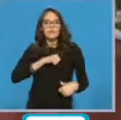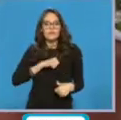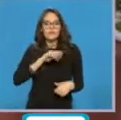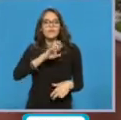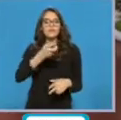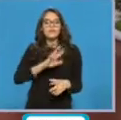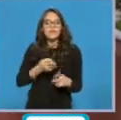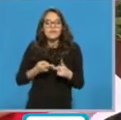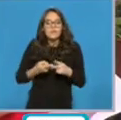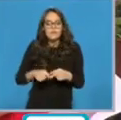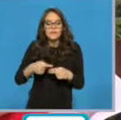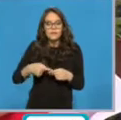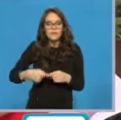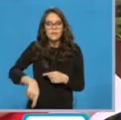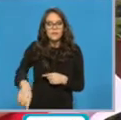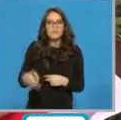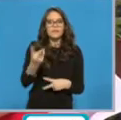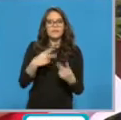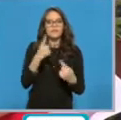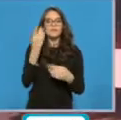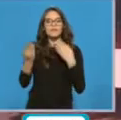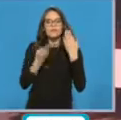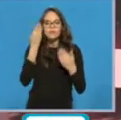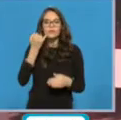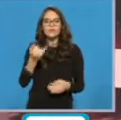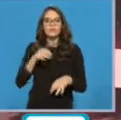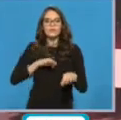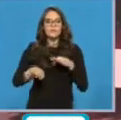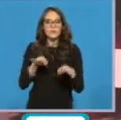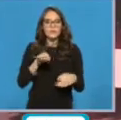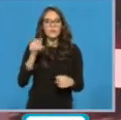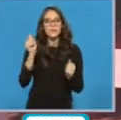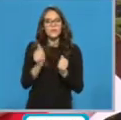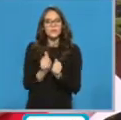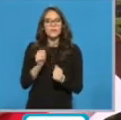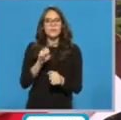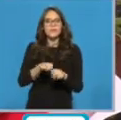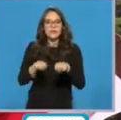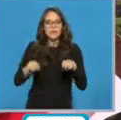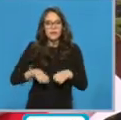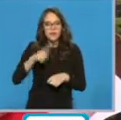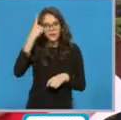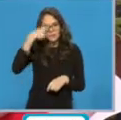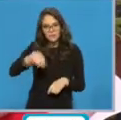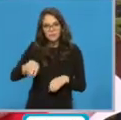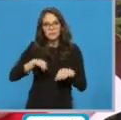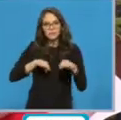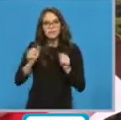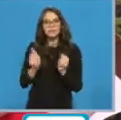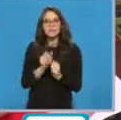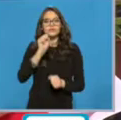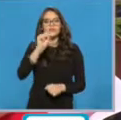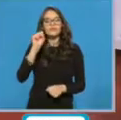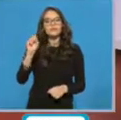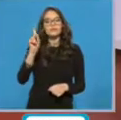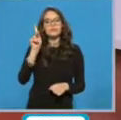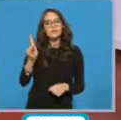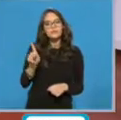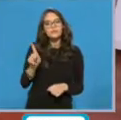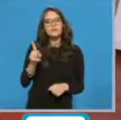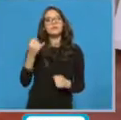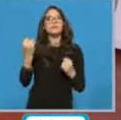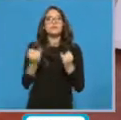empezó un estudio, un trabajo en equipo con el personal de la Secretaría de Seguridad Pública, en el